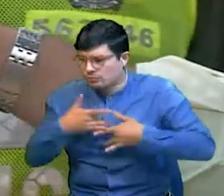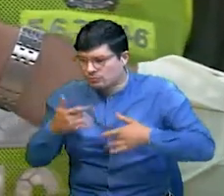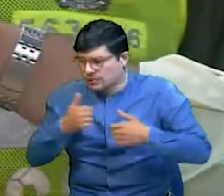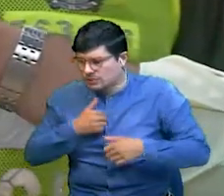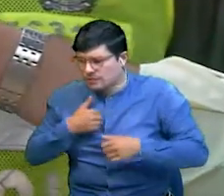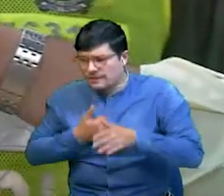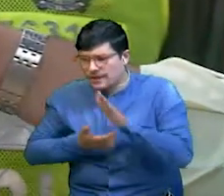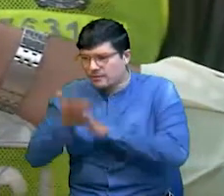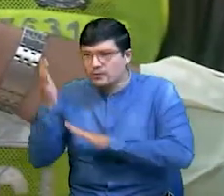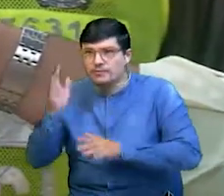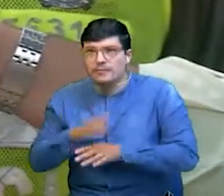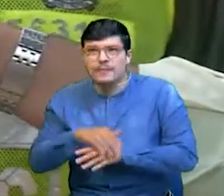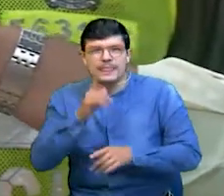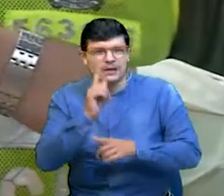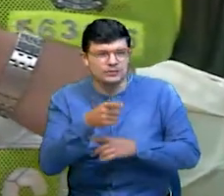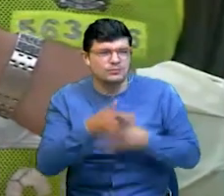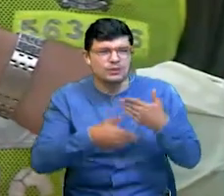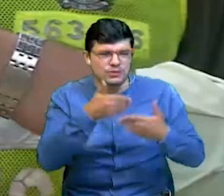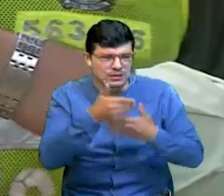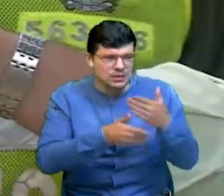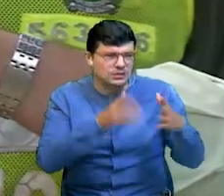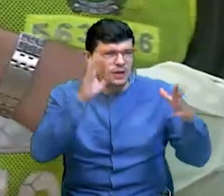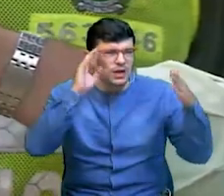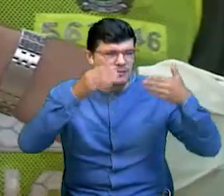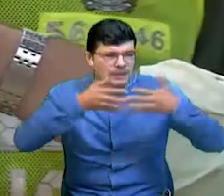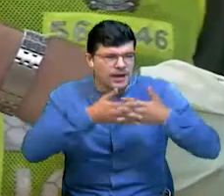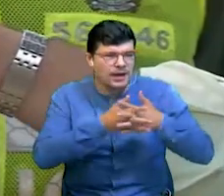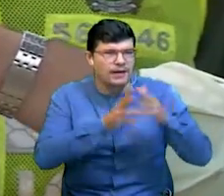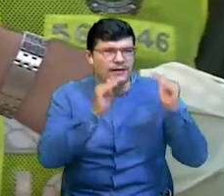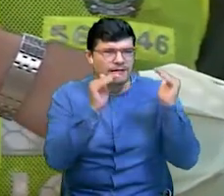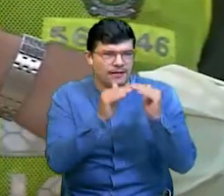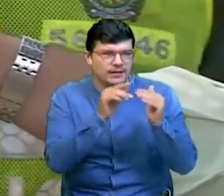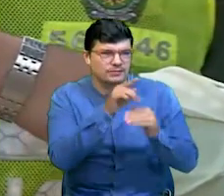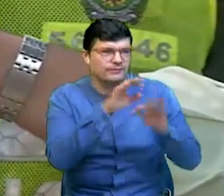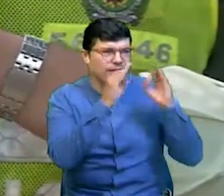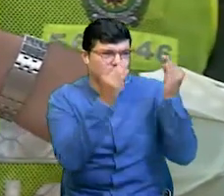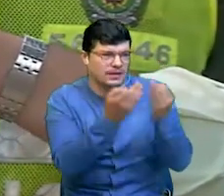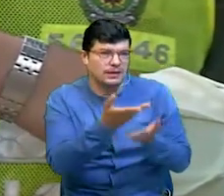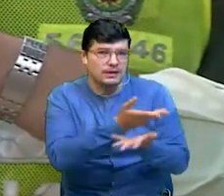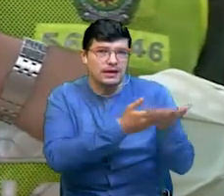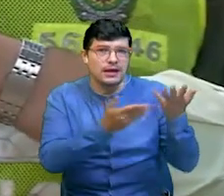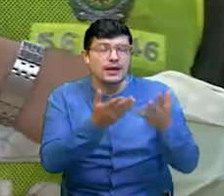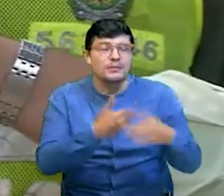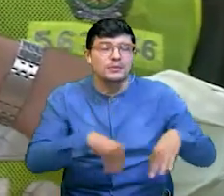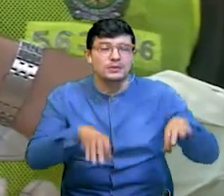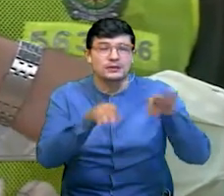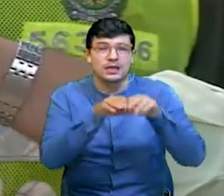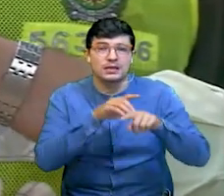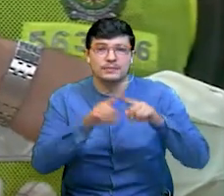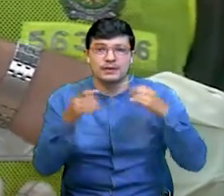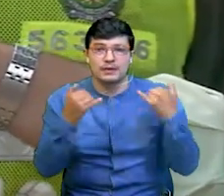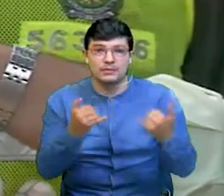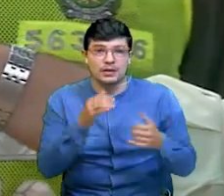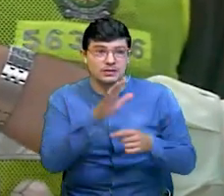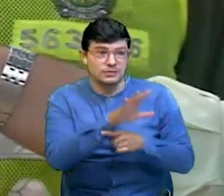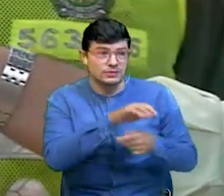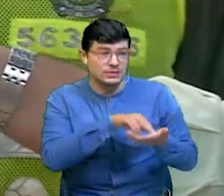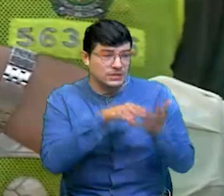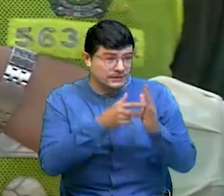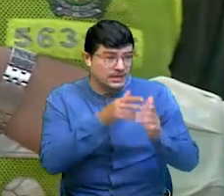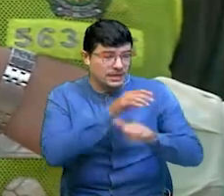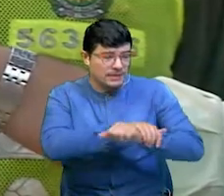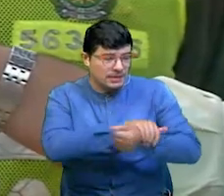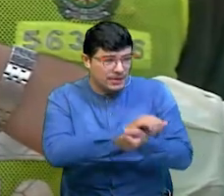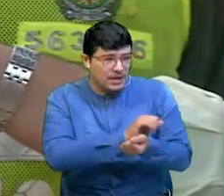un proceso ya esto es más de articulación con la misma familia y puede ser lo importante es que no pues no estaríamos frente a un secuestro ni